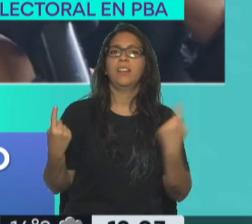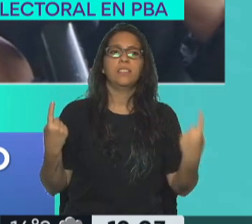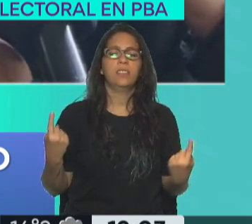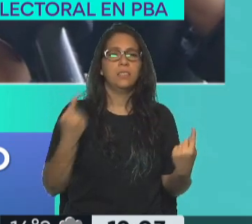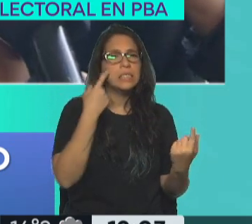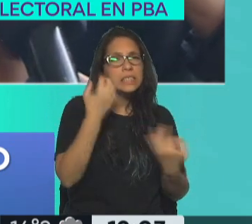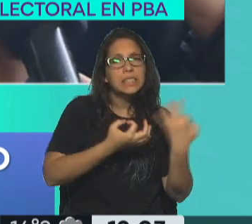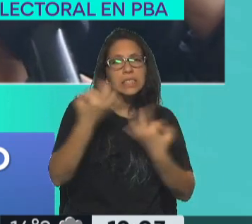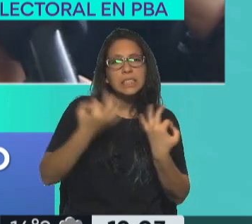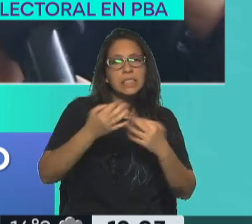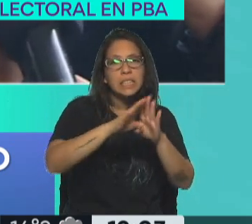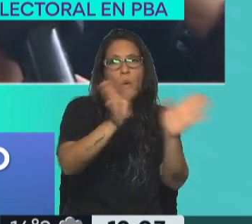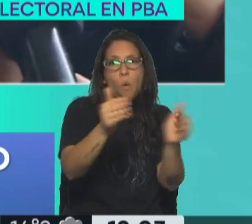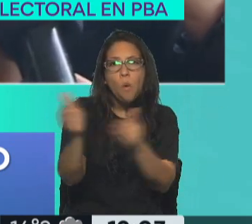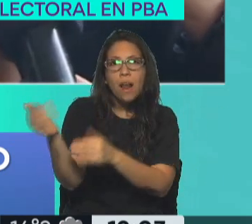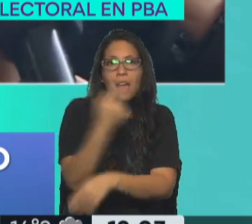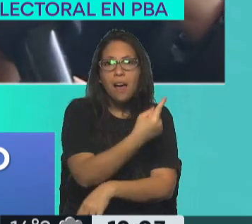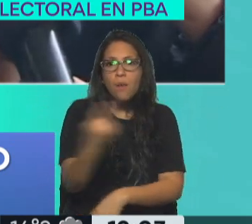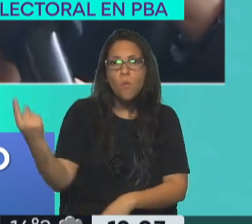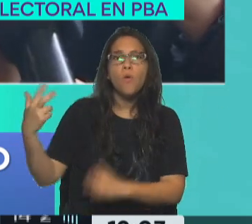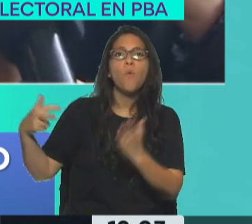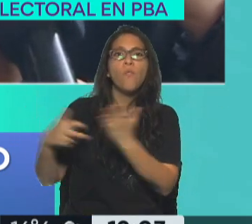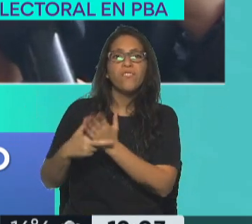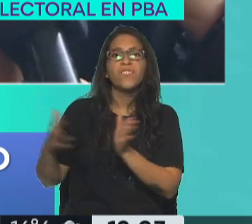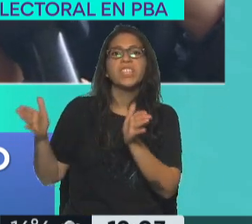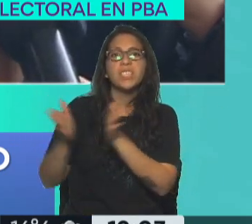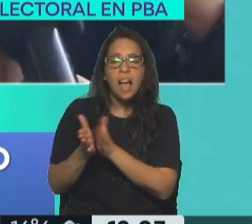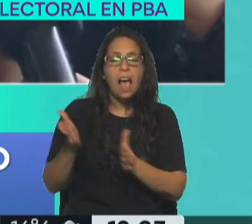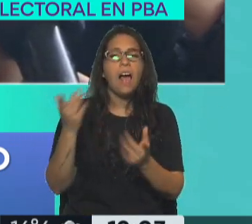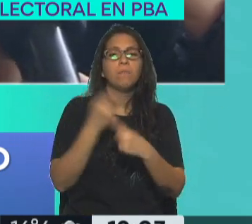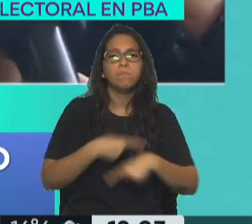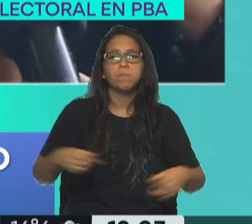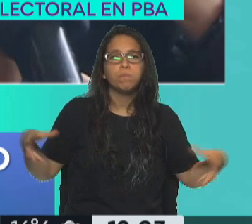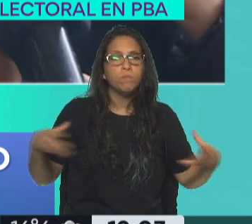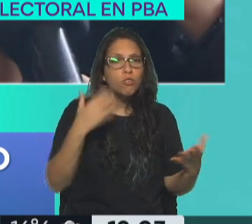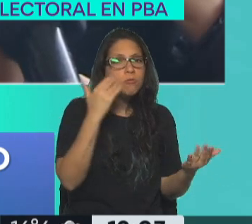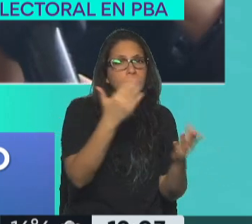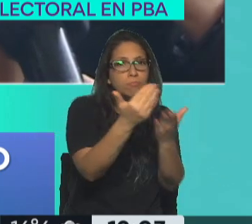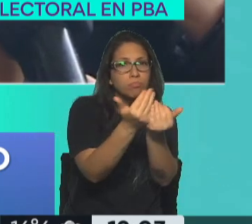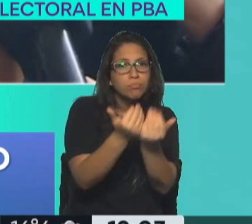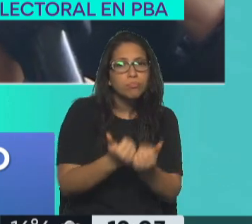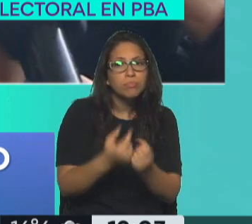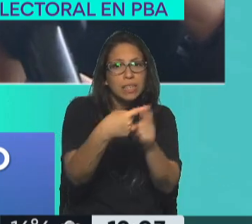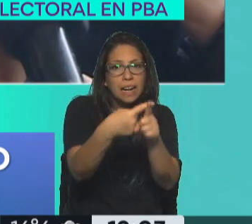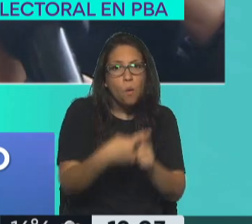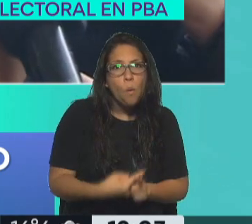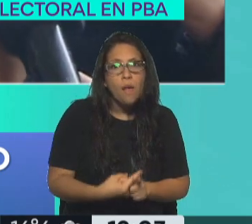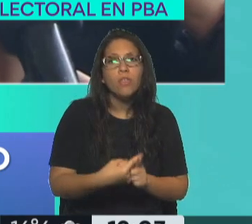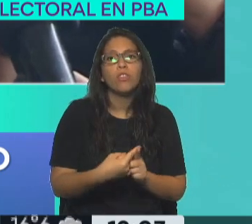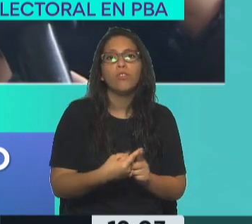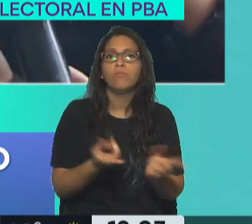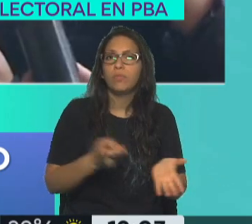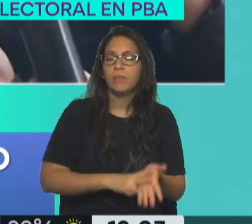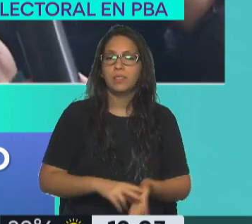de las mesas, se hace con los fiscales y los apoderados más expertos, y se lleva adelante el recuento de votos de las